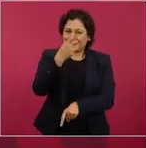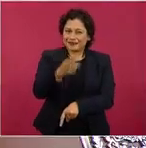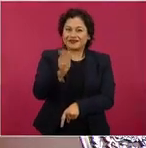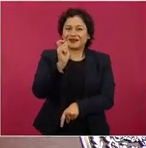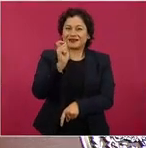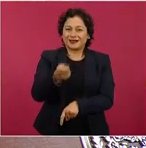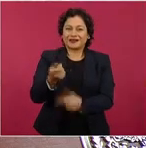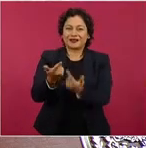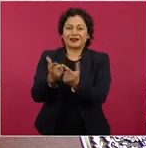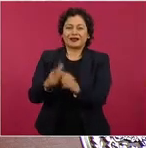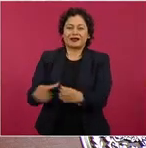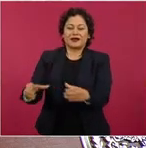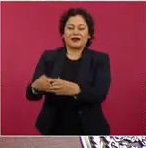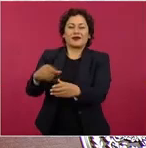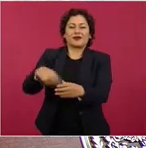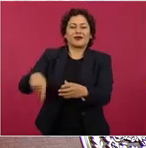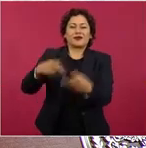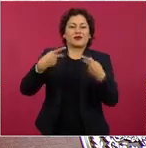conservadores corruptos.